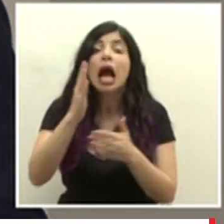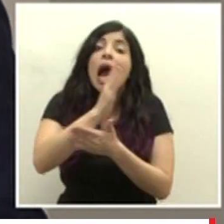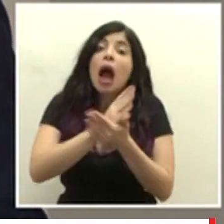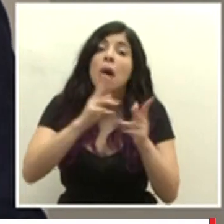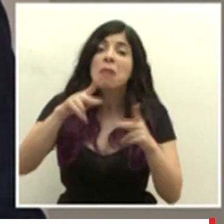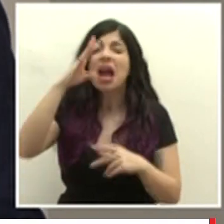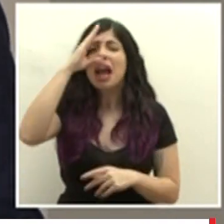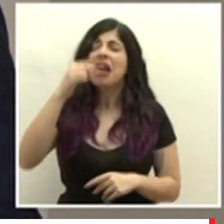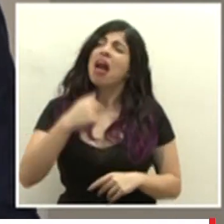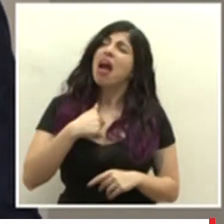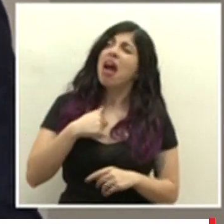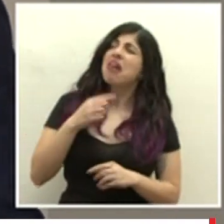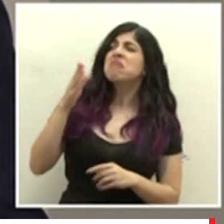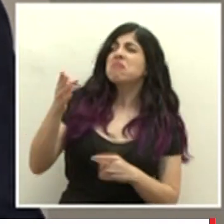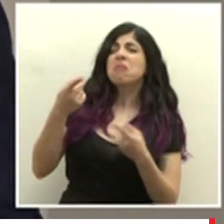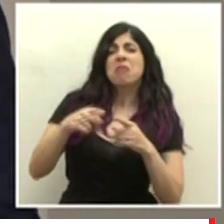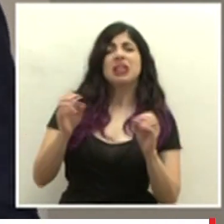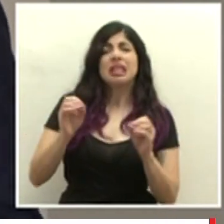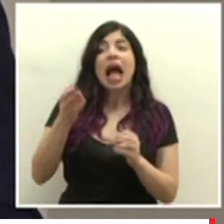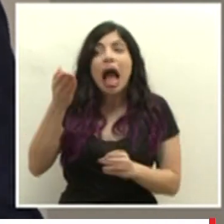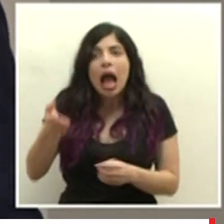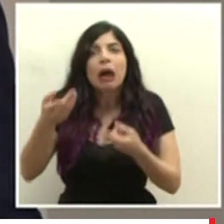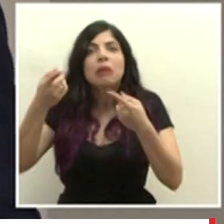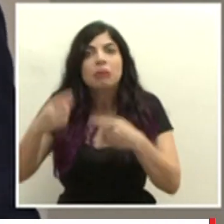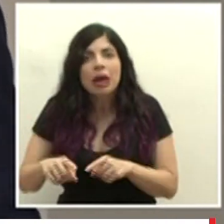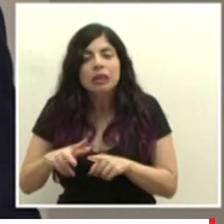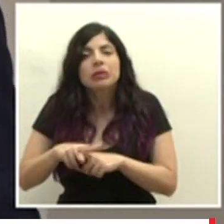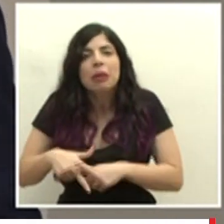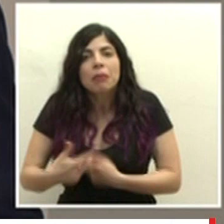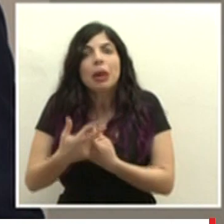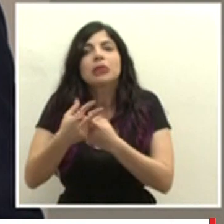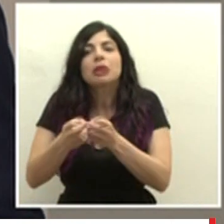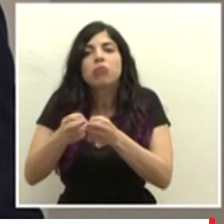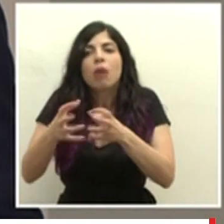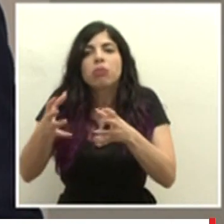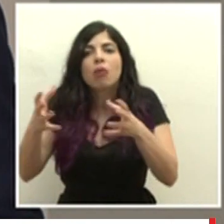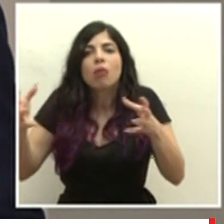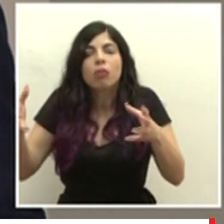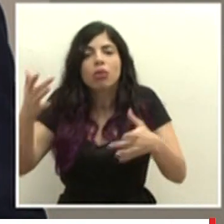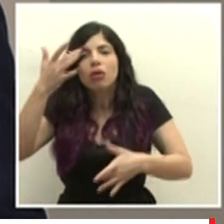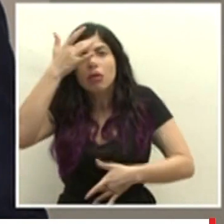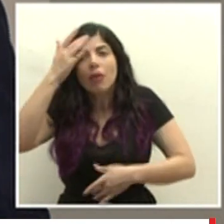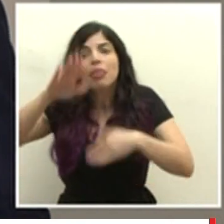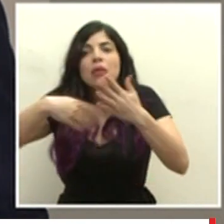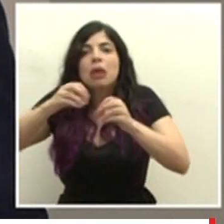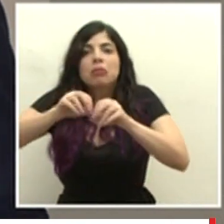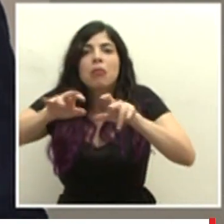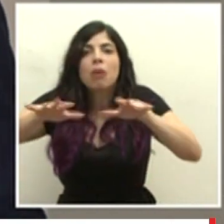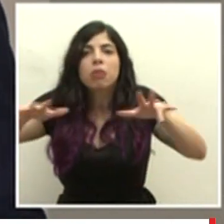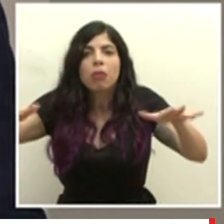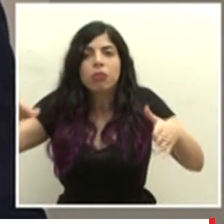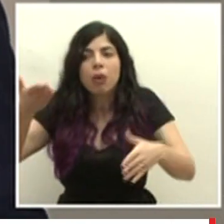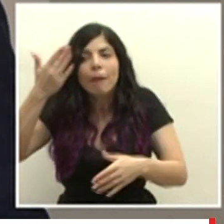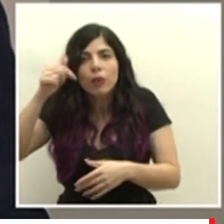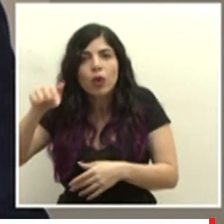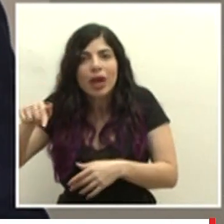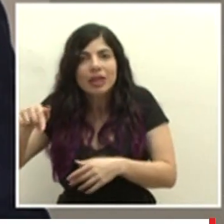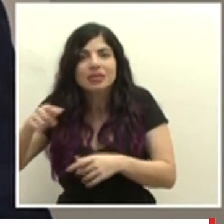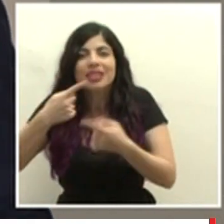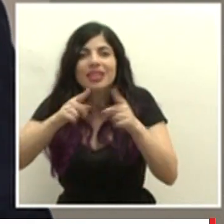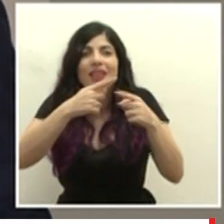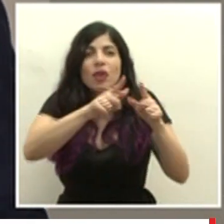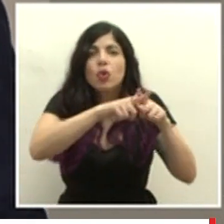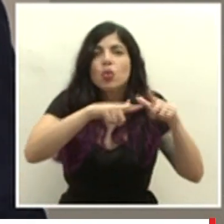piense que no va a ocurrir, ahí es donde ocurren y ahí es donde empiezan a originarse muchos de los casos que pueden irse extendiendo en diferentes zonas del país. Así